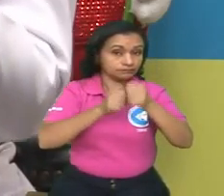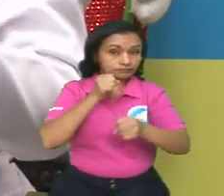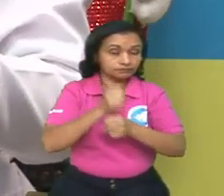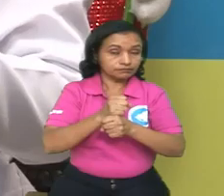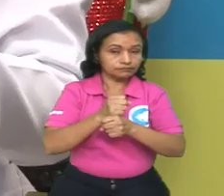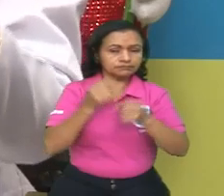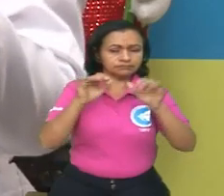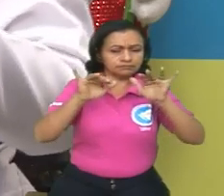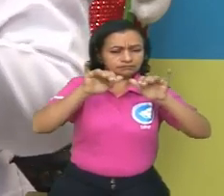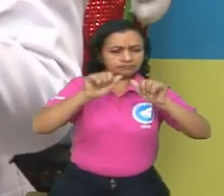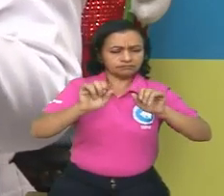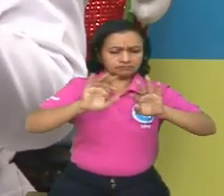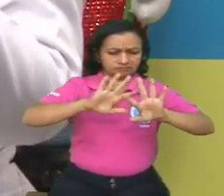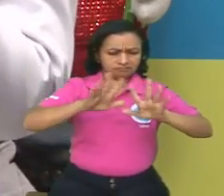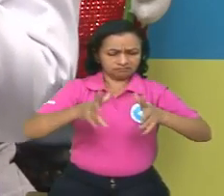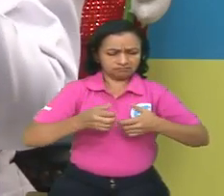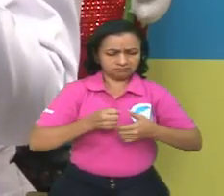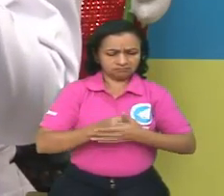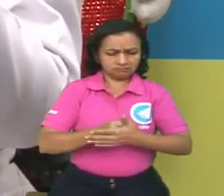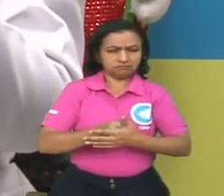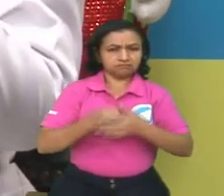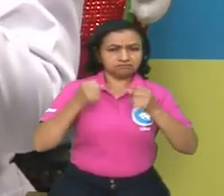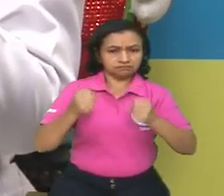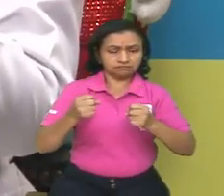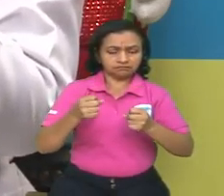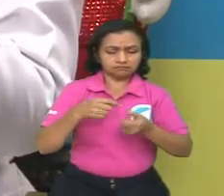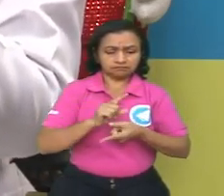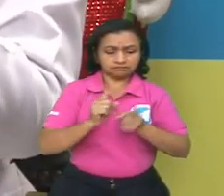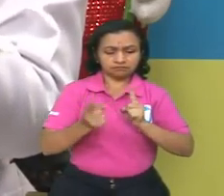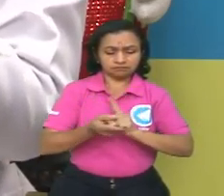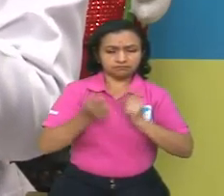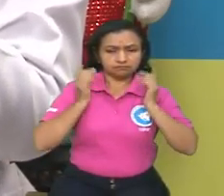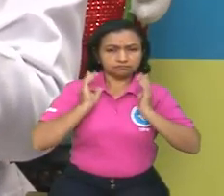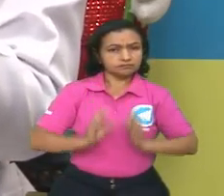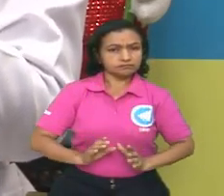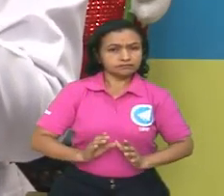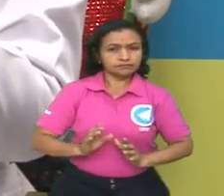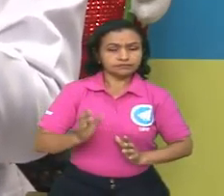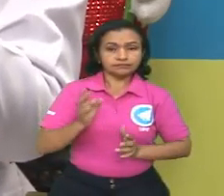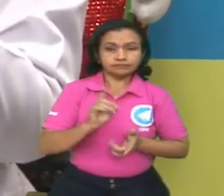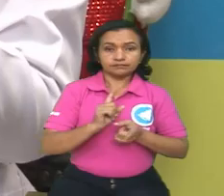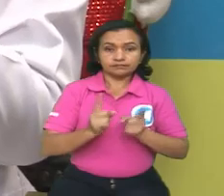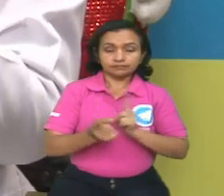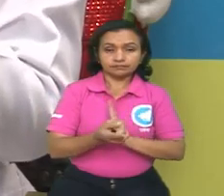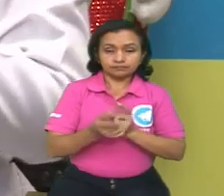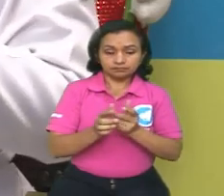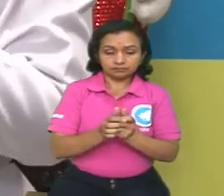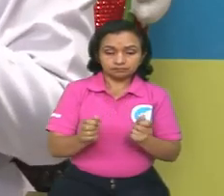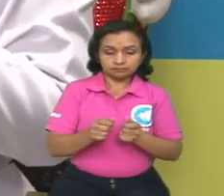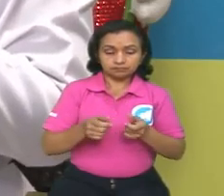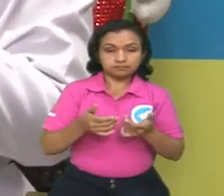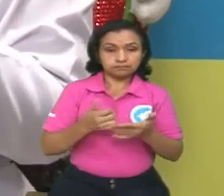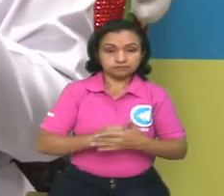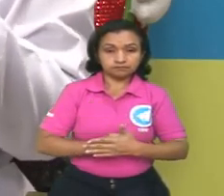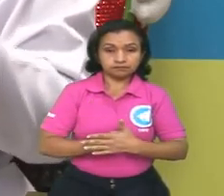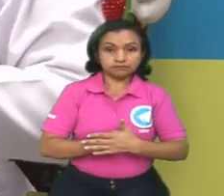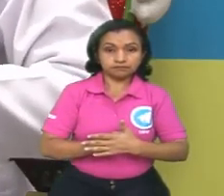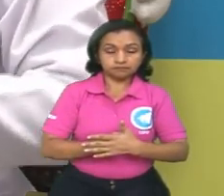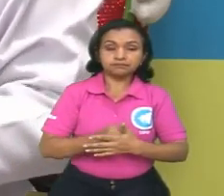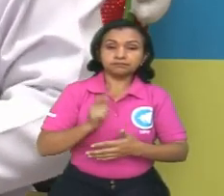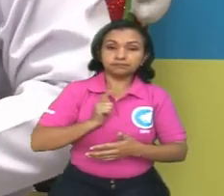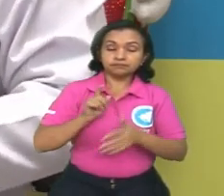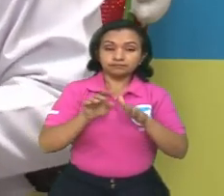está preparado, ya hay modificación, algo que se llama un proceso de metaplasia, a nivel del cérvix